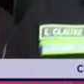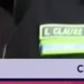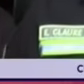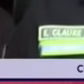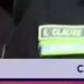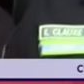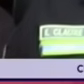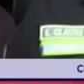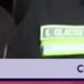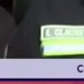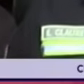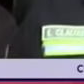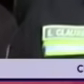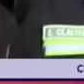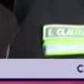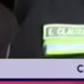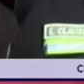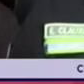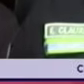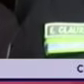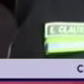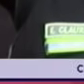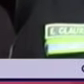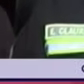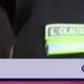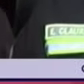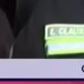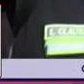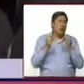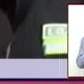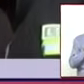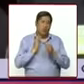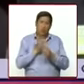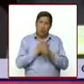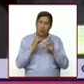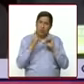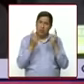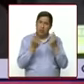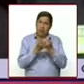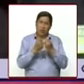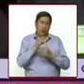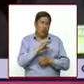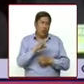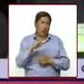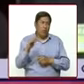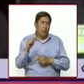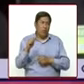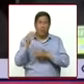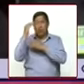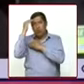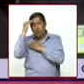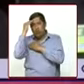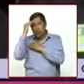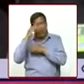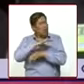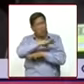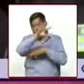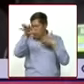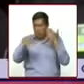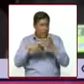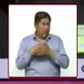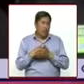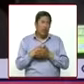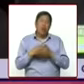crimen de Santa Cruz ha coordinado con la Fuerza Especial de Lucha contra el Crimen de nuestro departamento y en realidad a nivel nacional, porque los datos de referencia